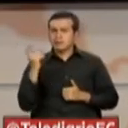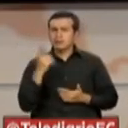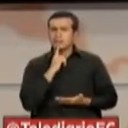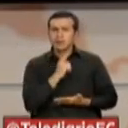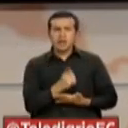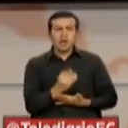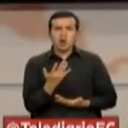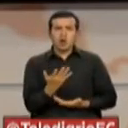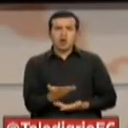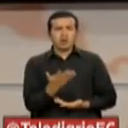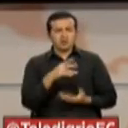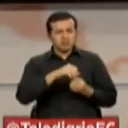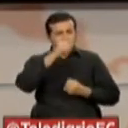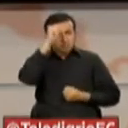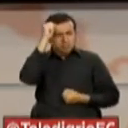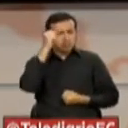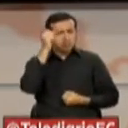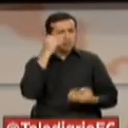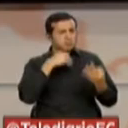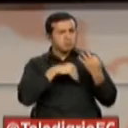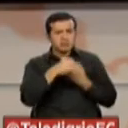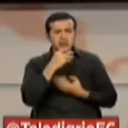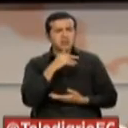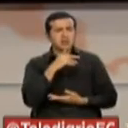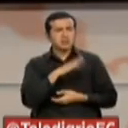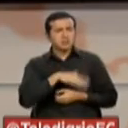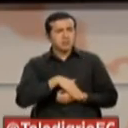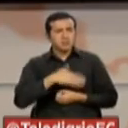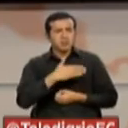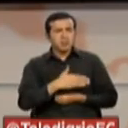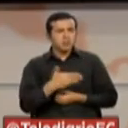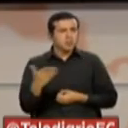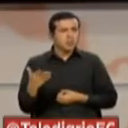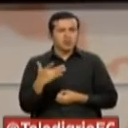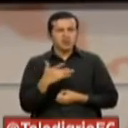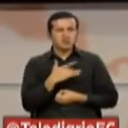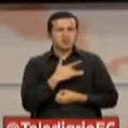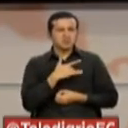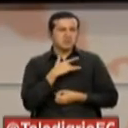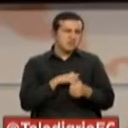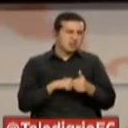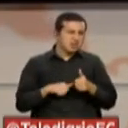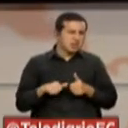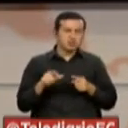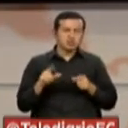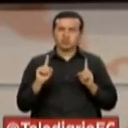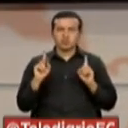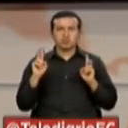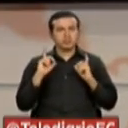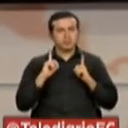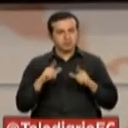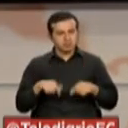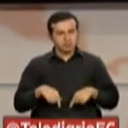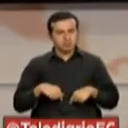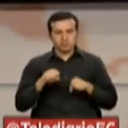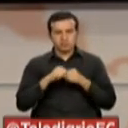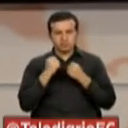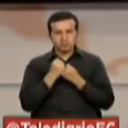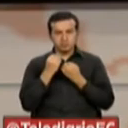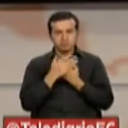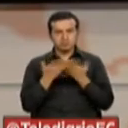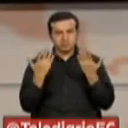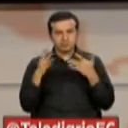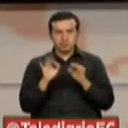qué ha ocurrido y saber y señalar a los culpables, no por un afán de venganza ni nada de eso, sino por salud social.